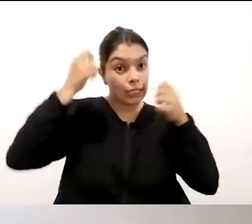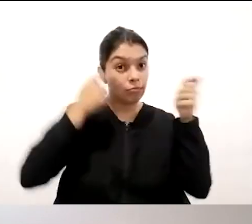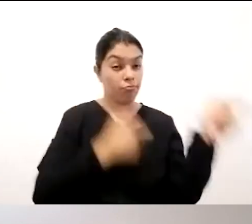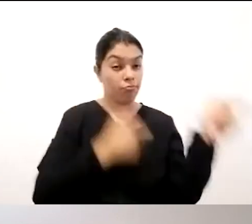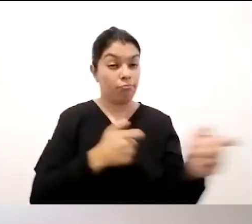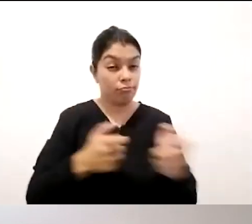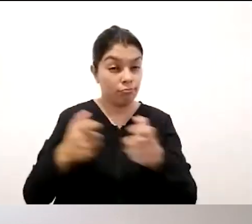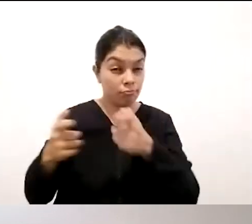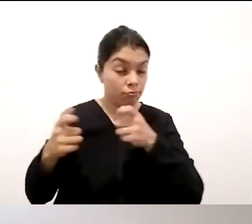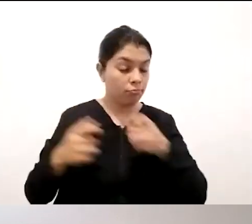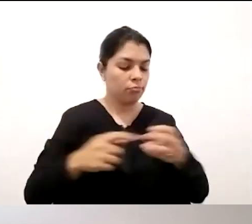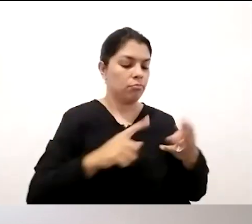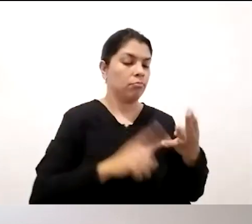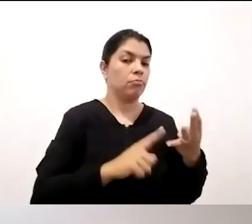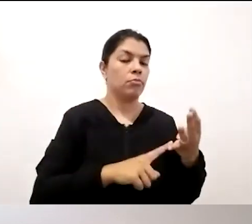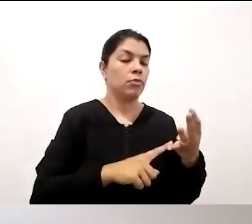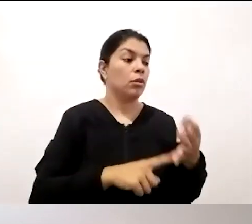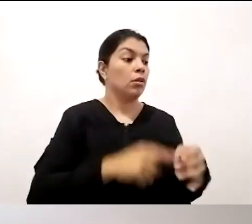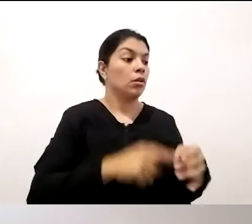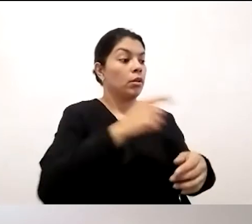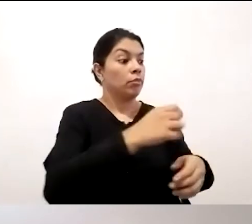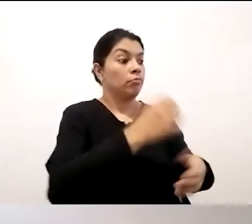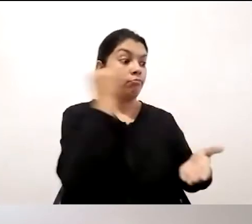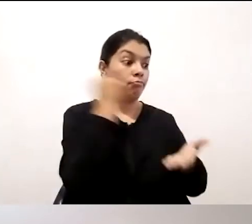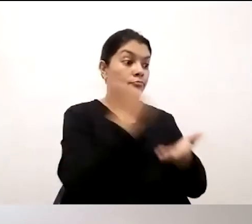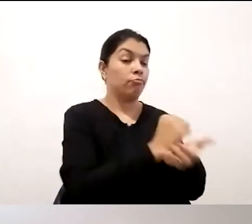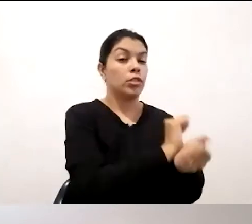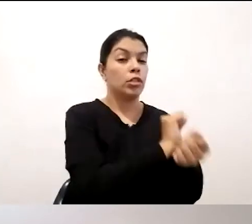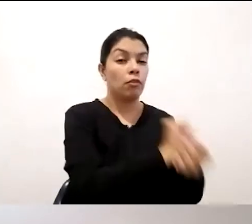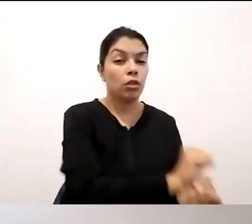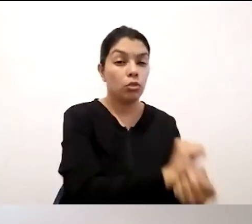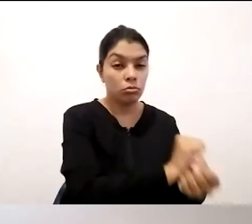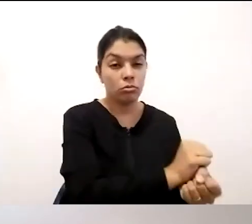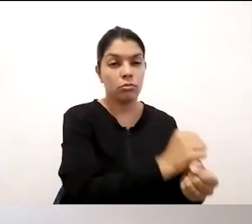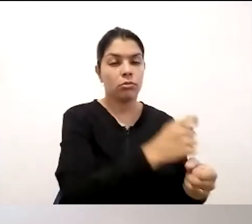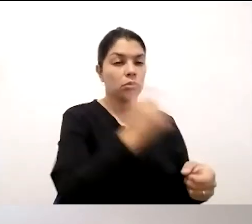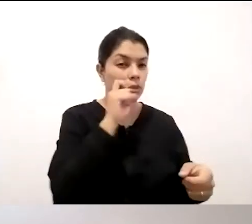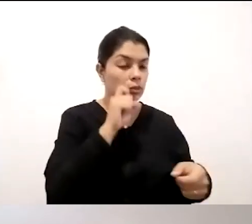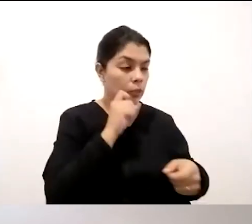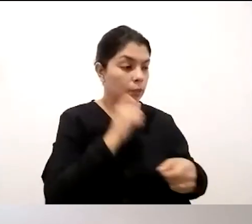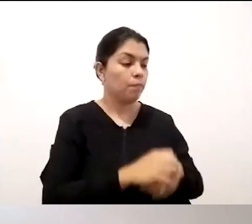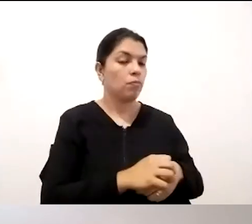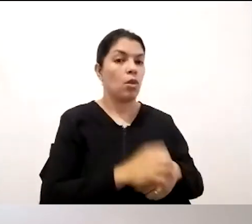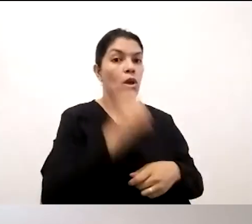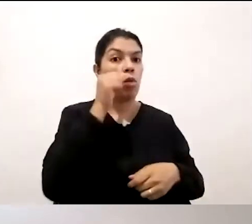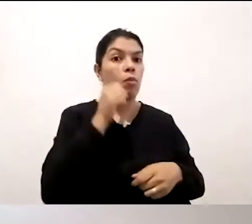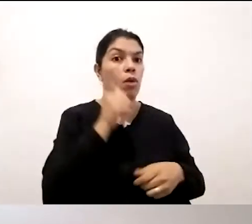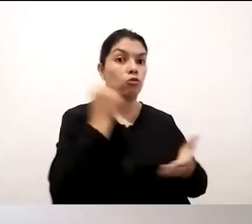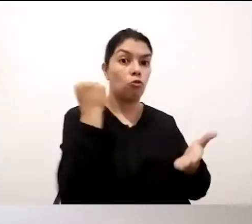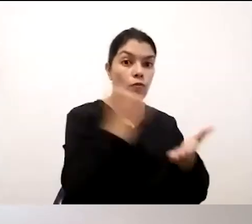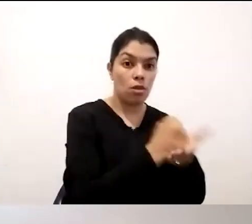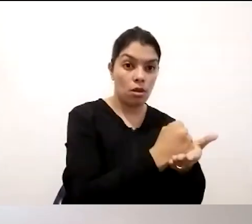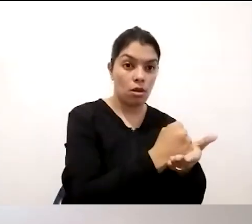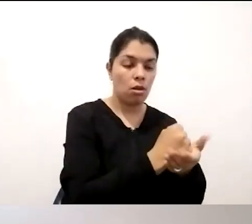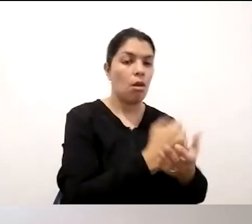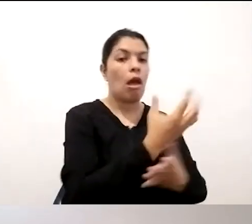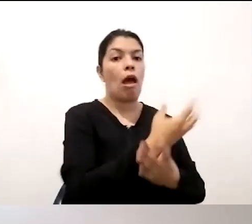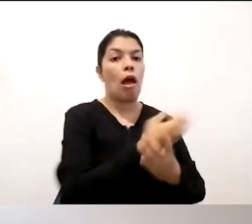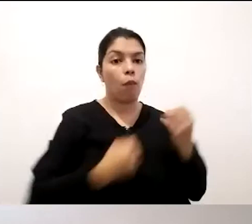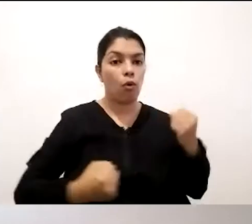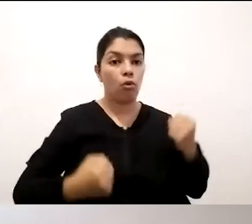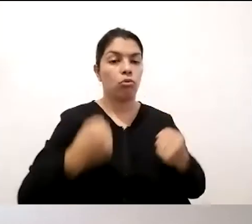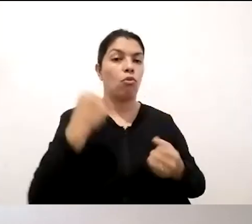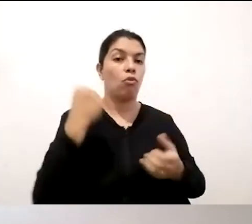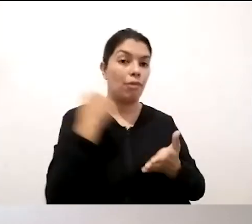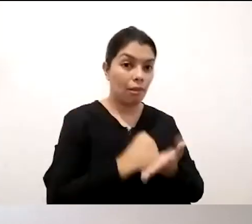sexual o prostitución forzada, el embarazo forzado, el aborto forzado, la negación a la anticoncepción, la